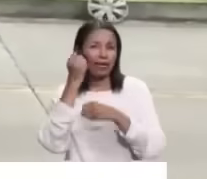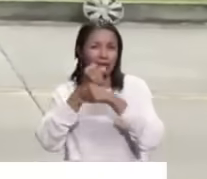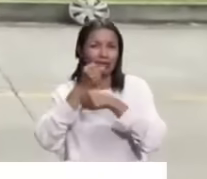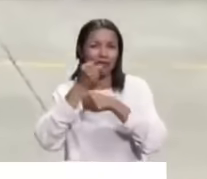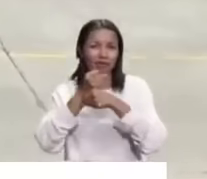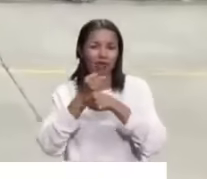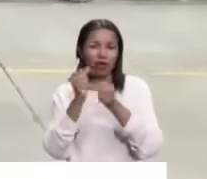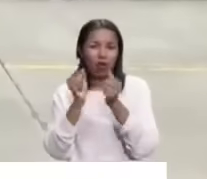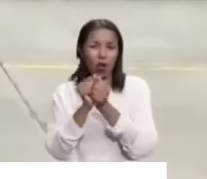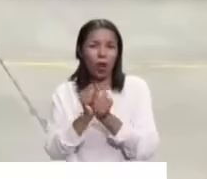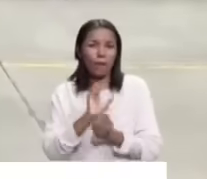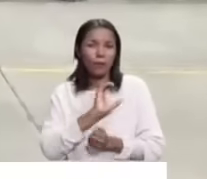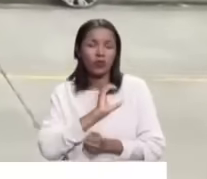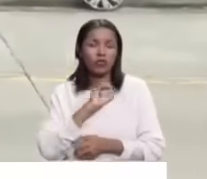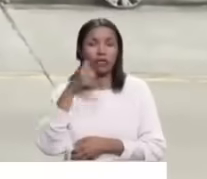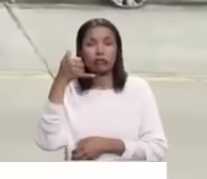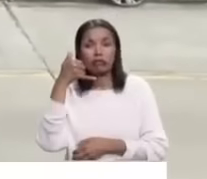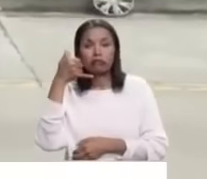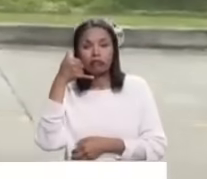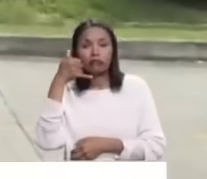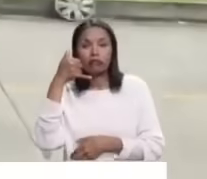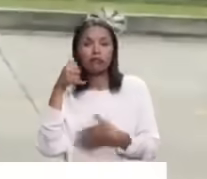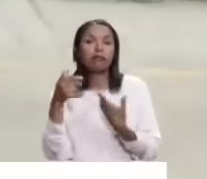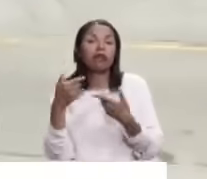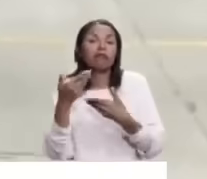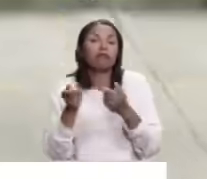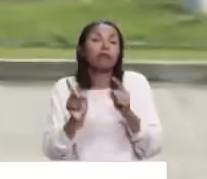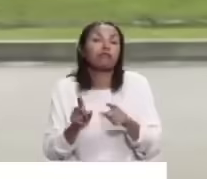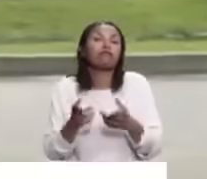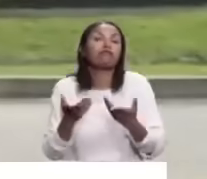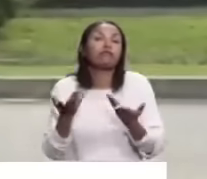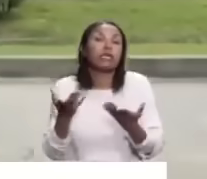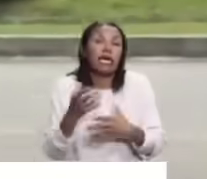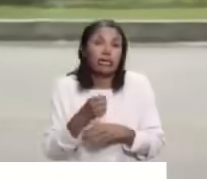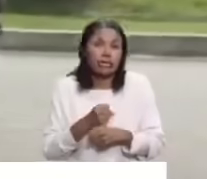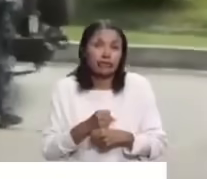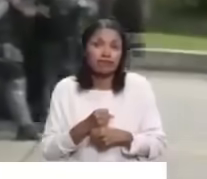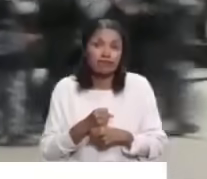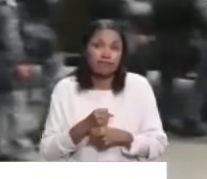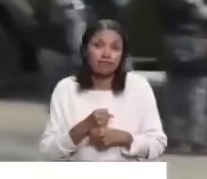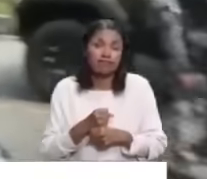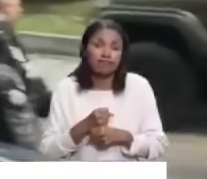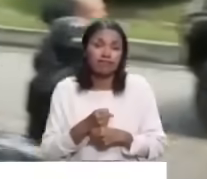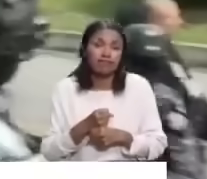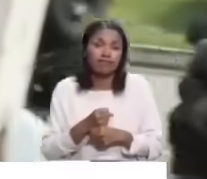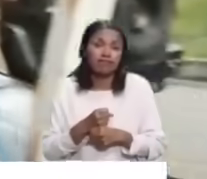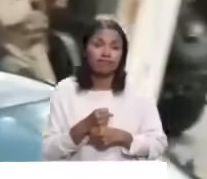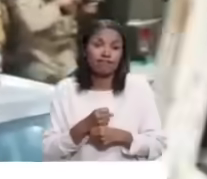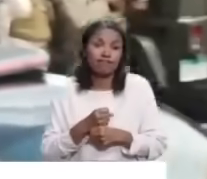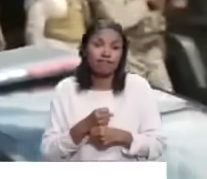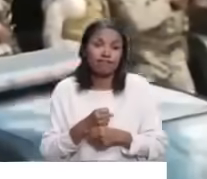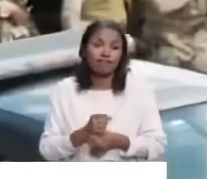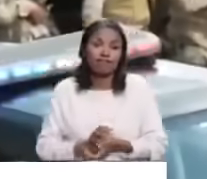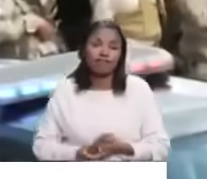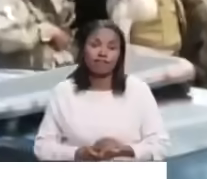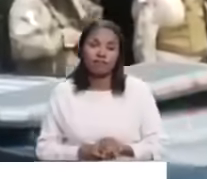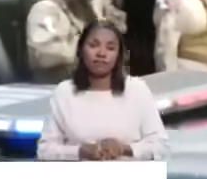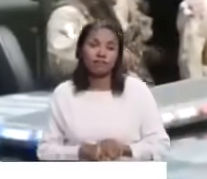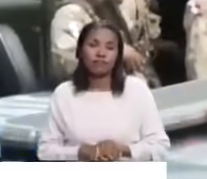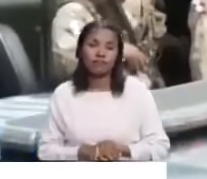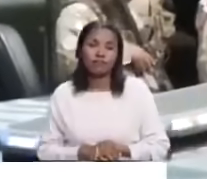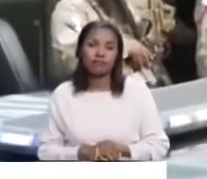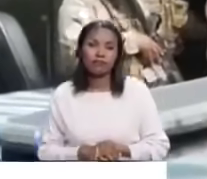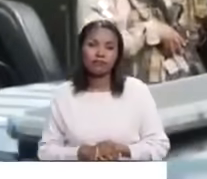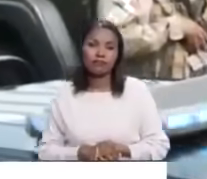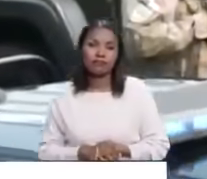de órdenes, me imagino órdenes superiores para posteriormente ingresar. Y se hace todo este tipo